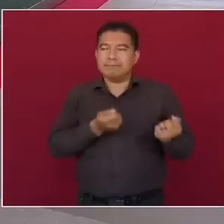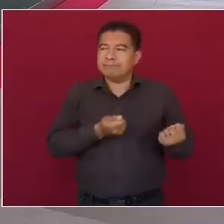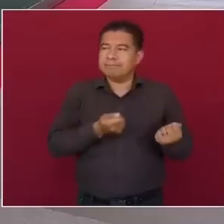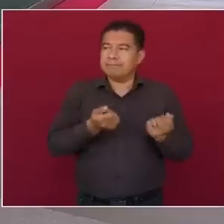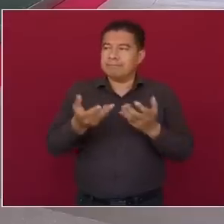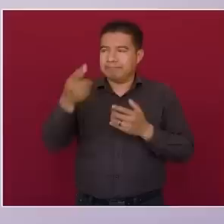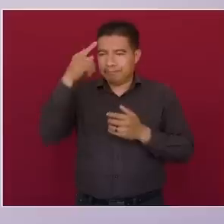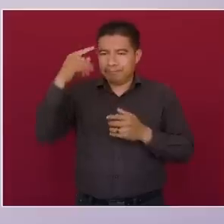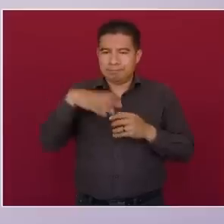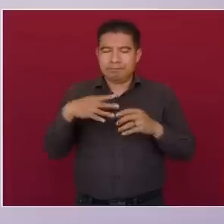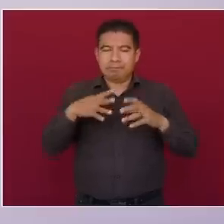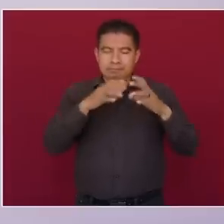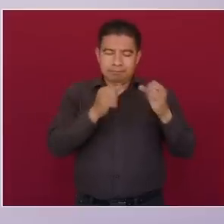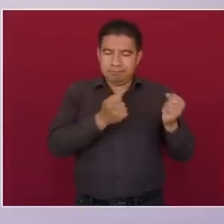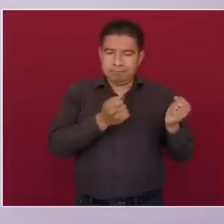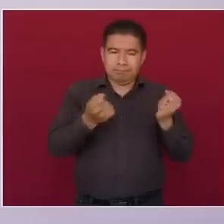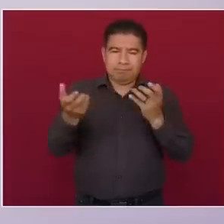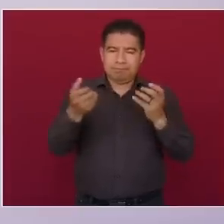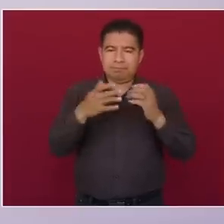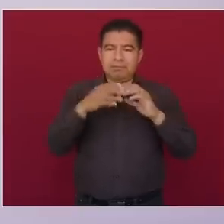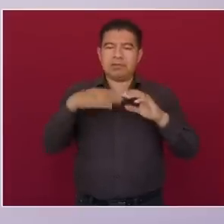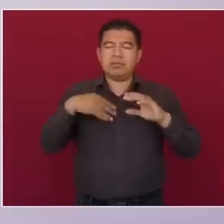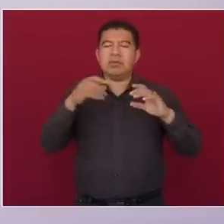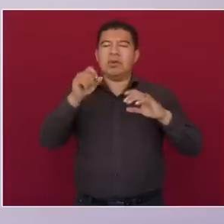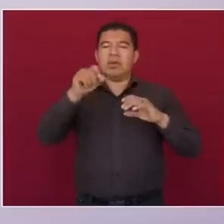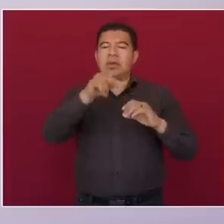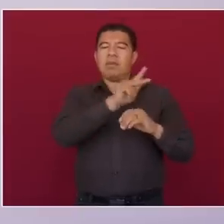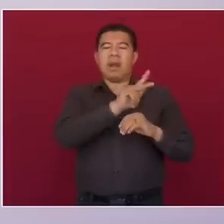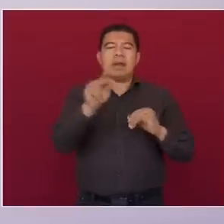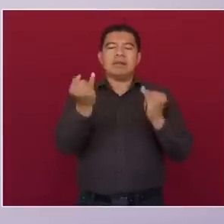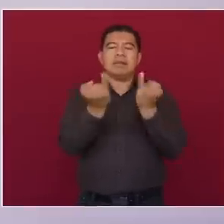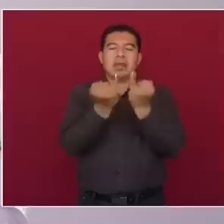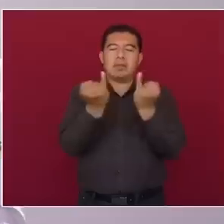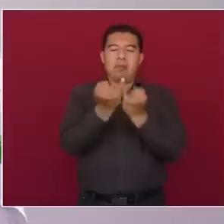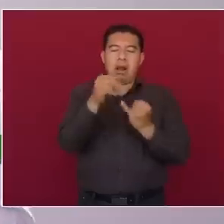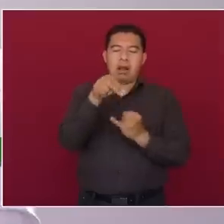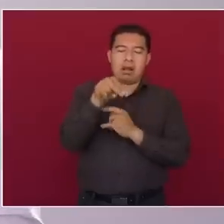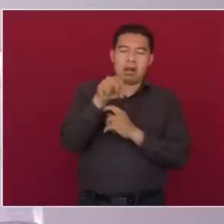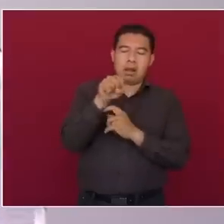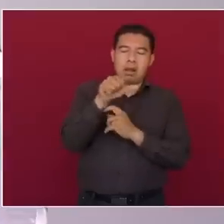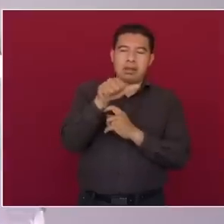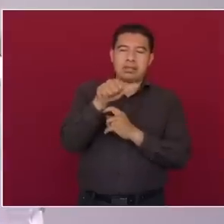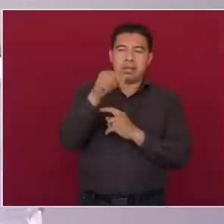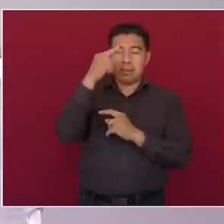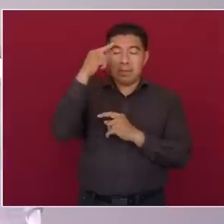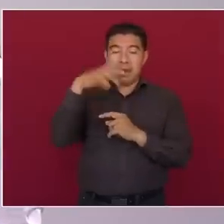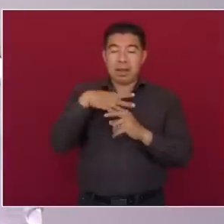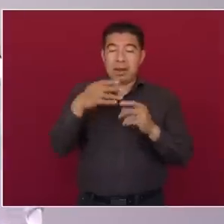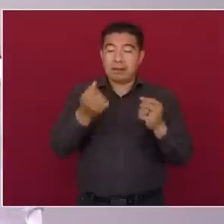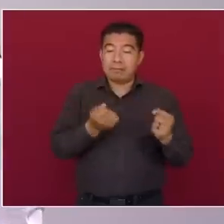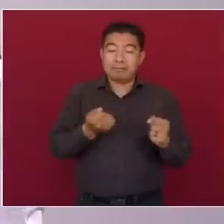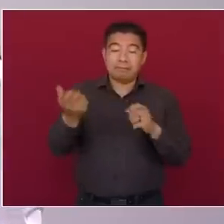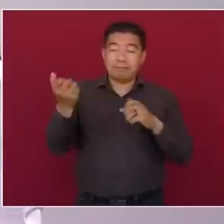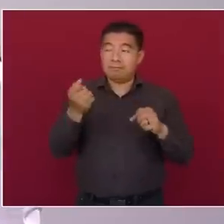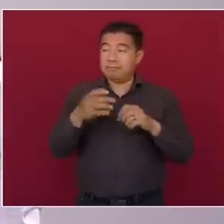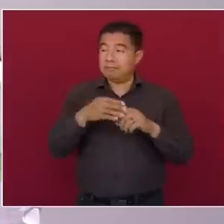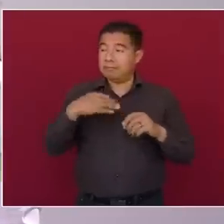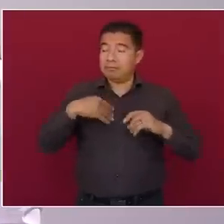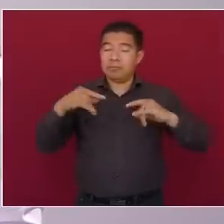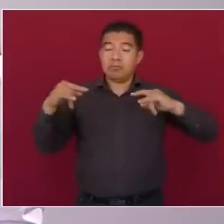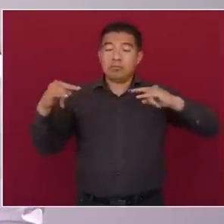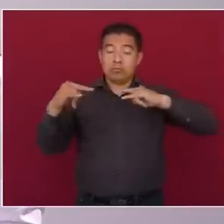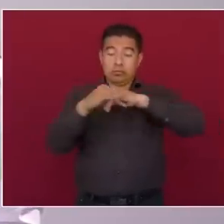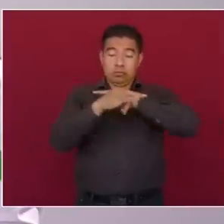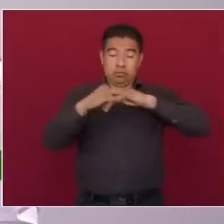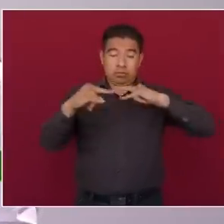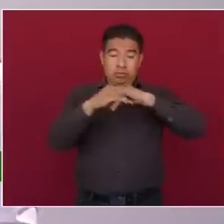ejemplo, los grandes cohetes en la NASA. También construimos un libramiento de 7.9